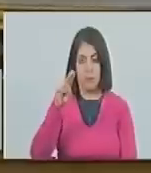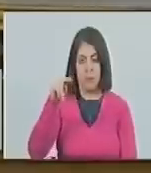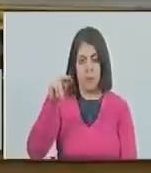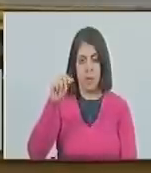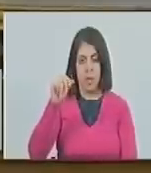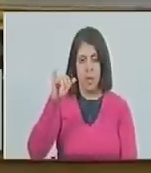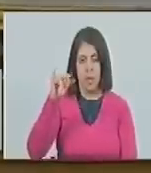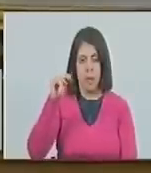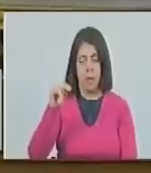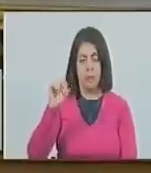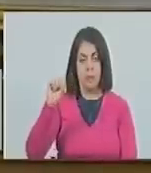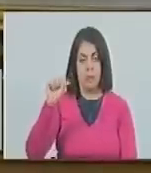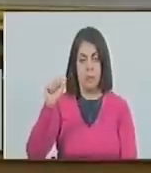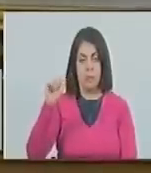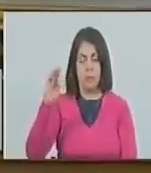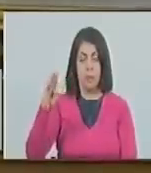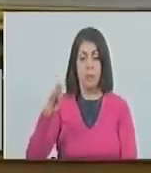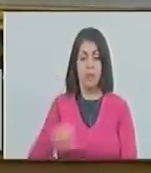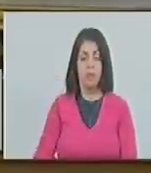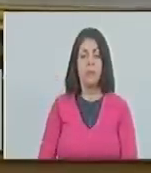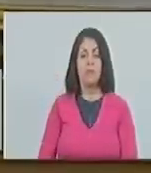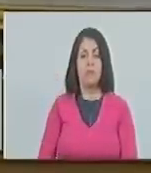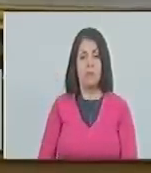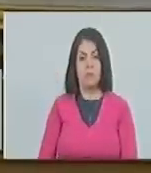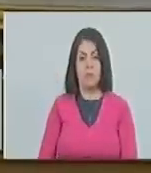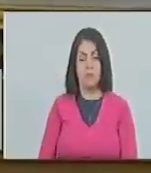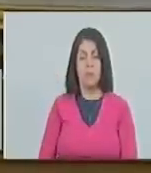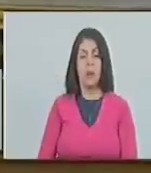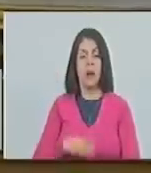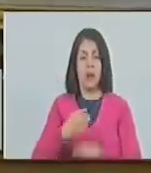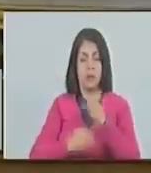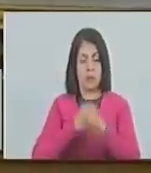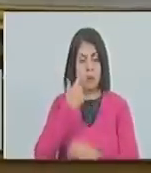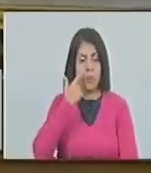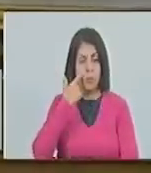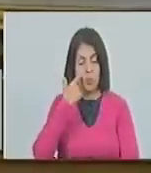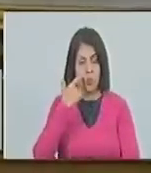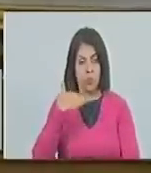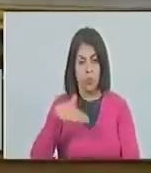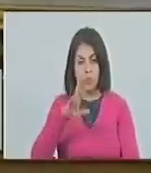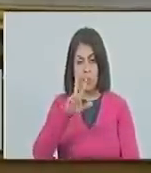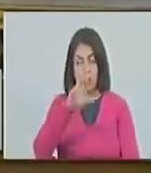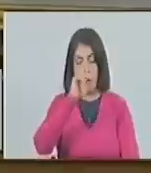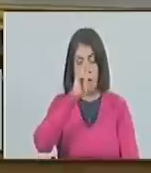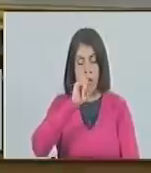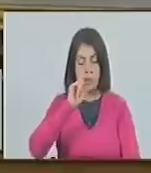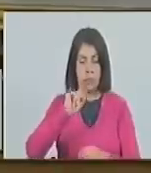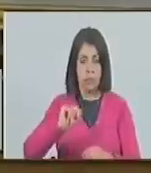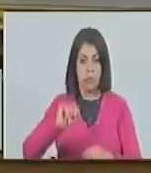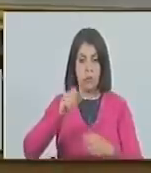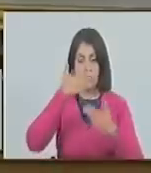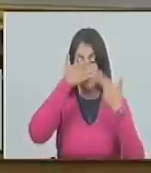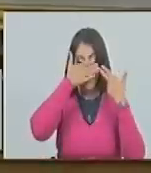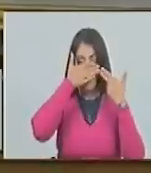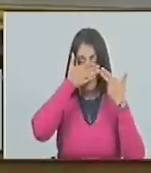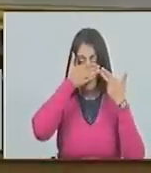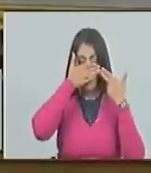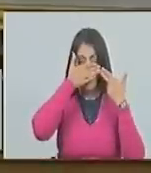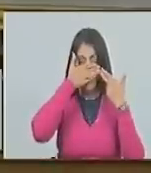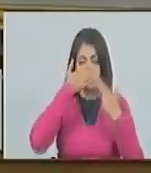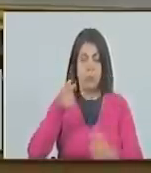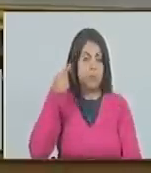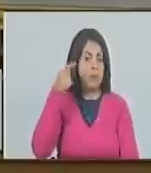Naín Saab Morán, tras cumplir 3 años de secuestro, aquí dice